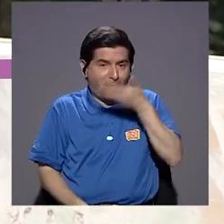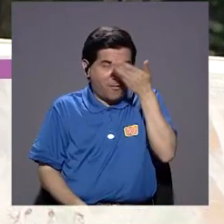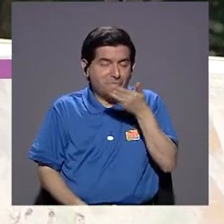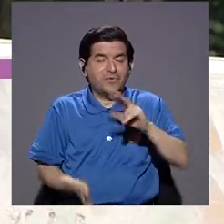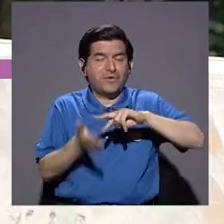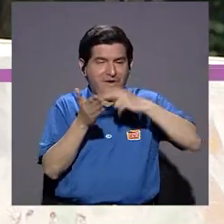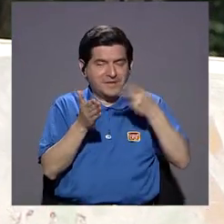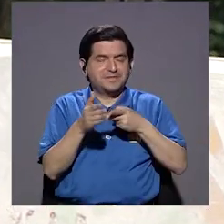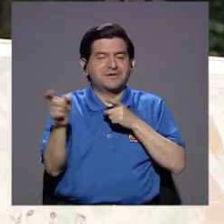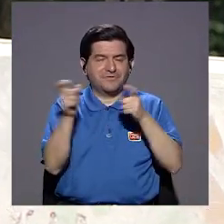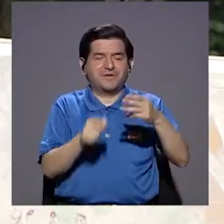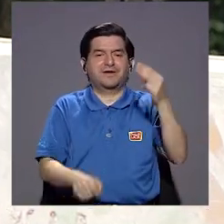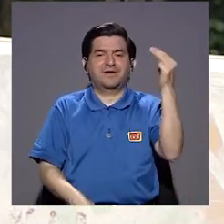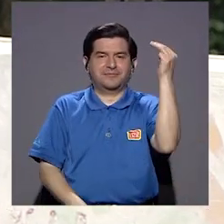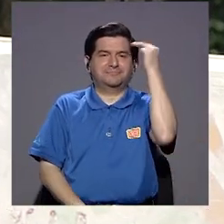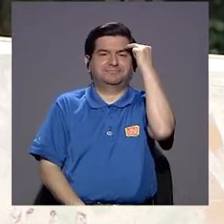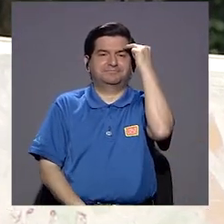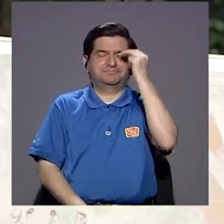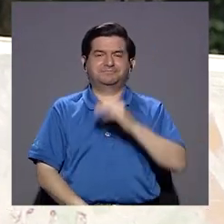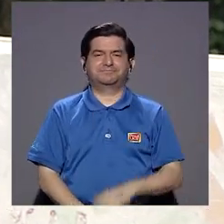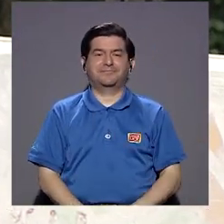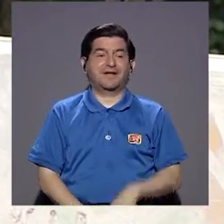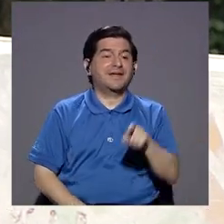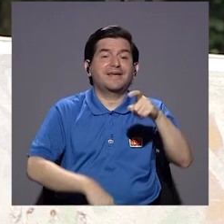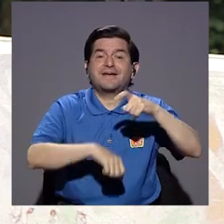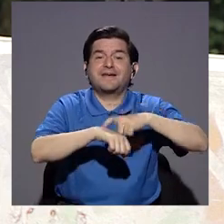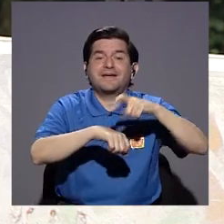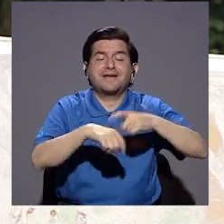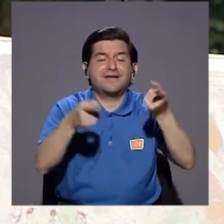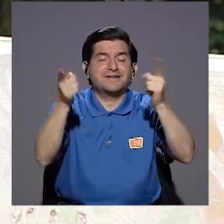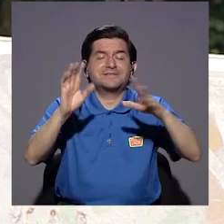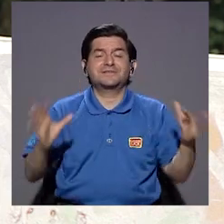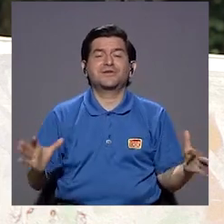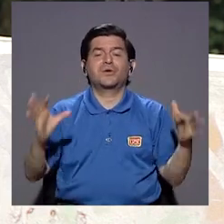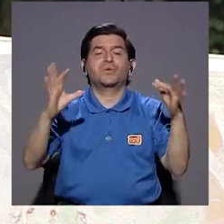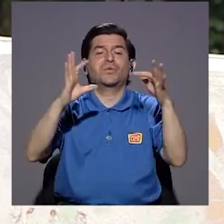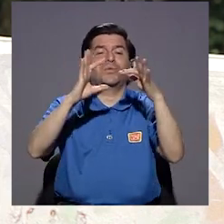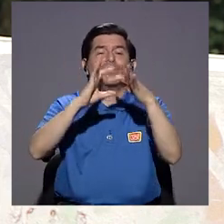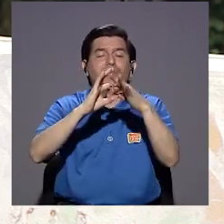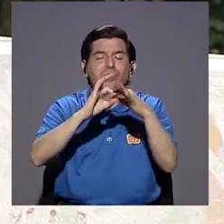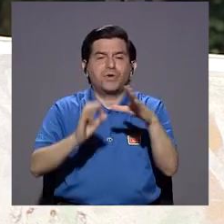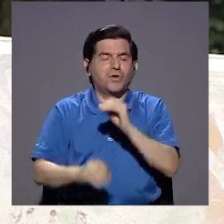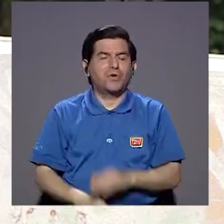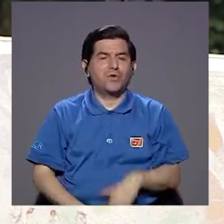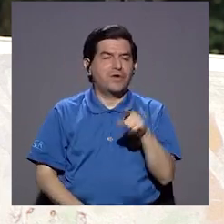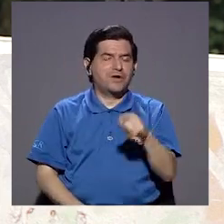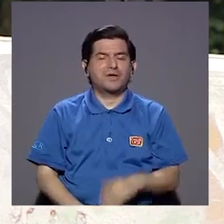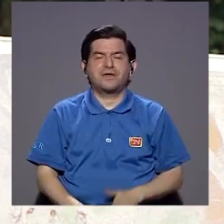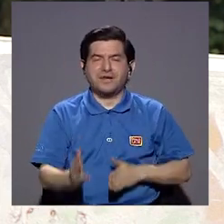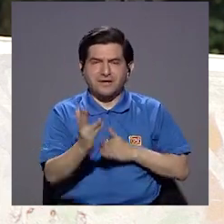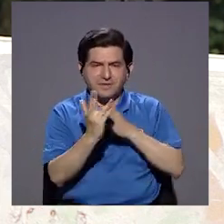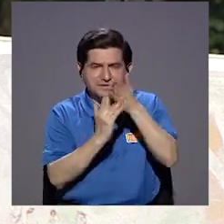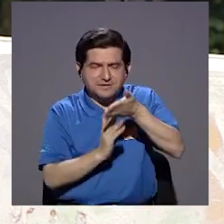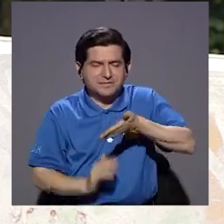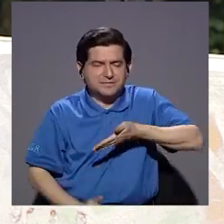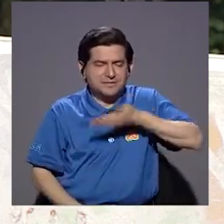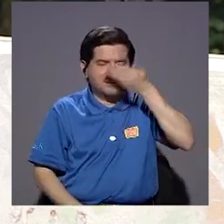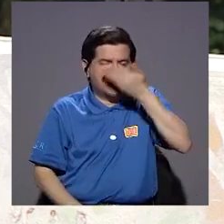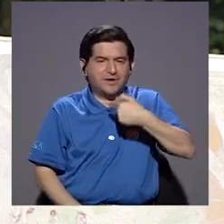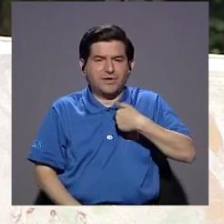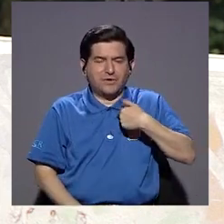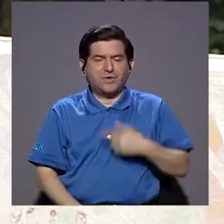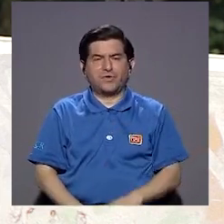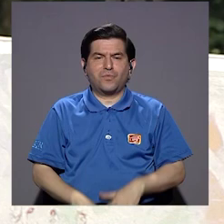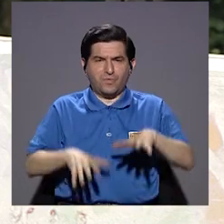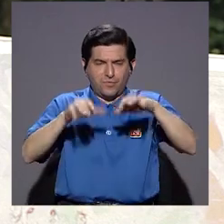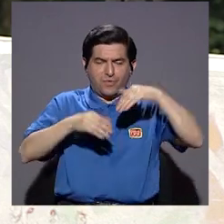dominar la respiración, domina la mente. Y es ahí donde se da como esta unión y es a través de la respiración donde uno